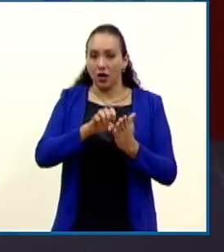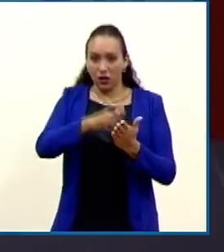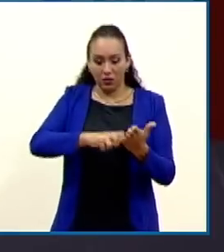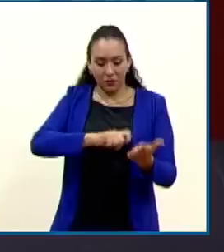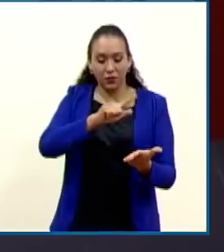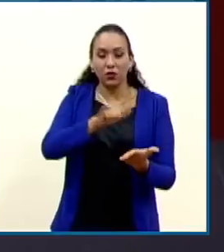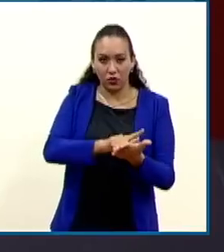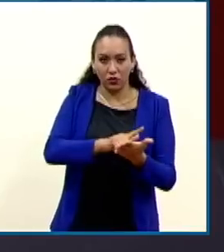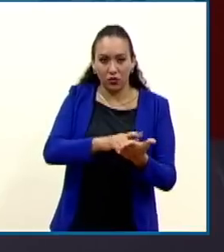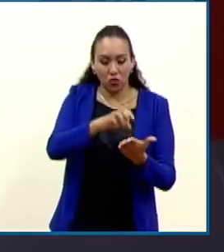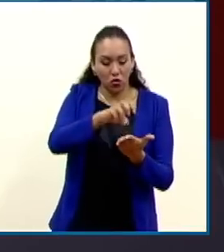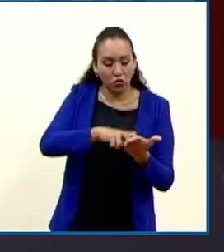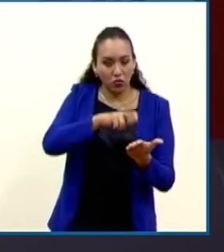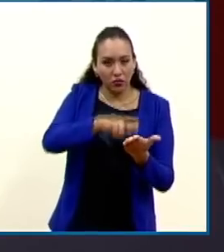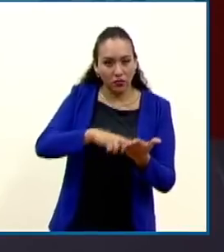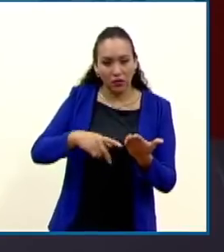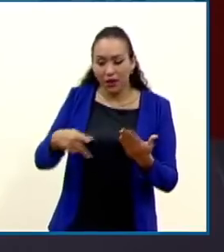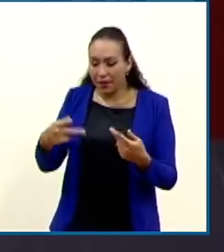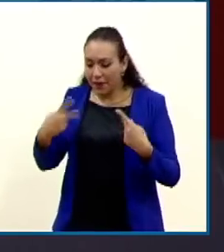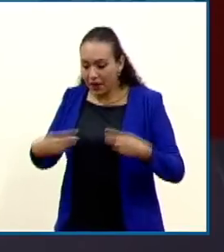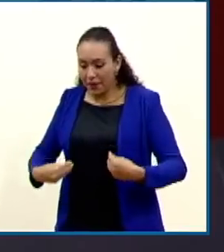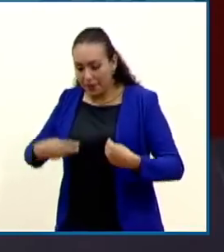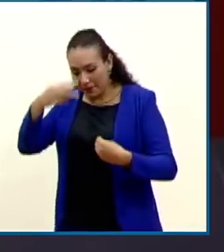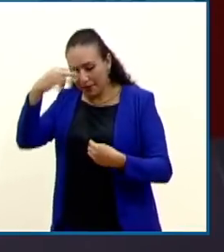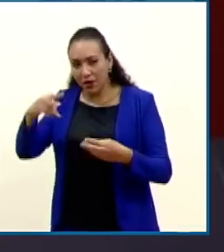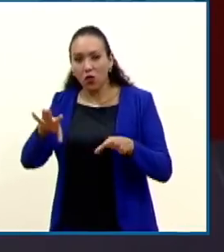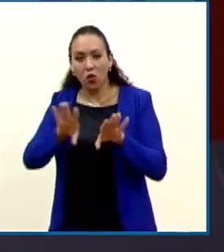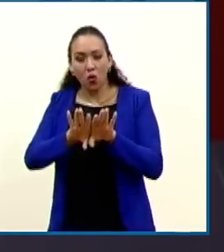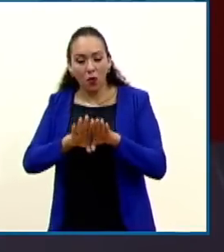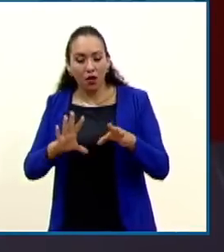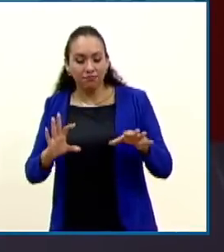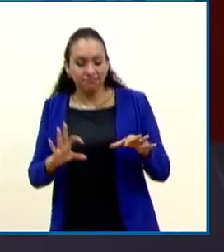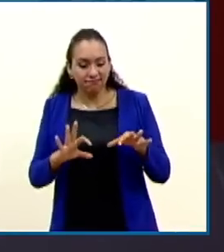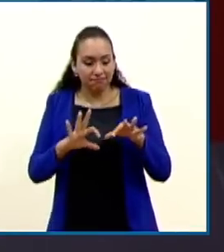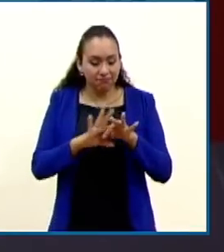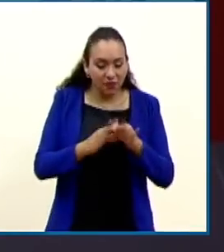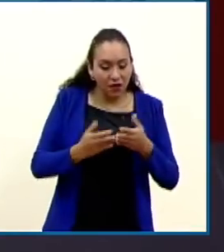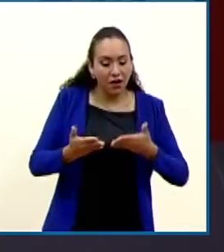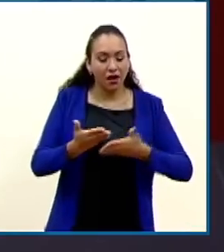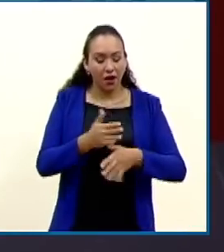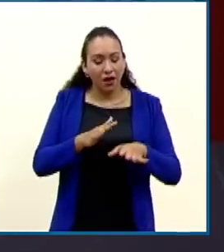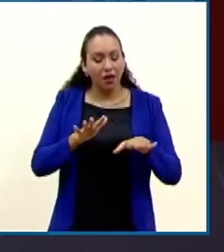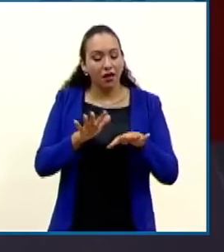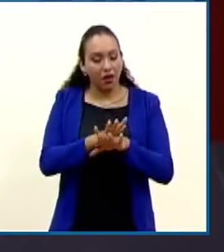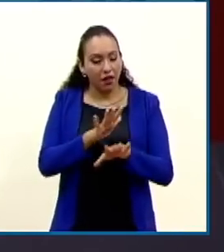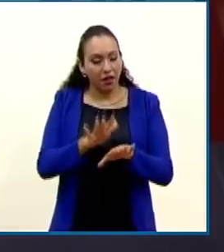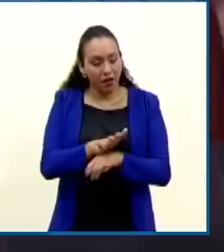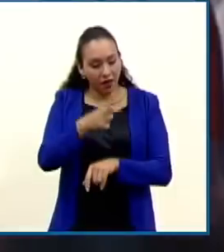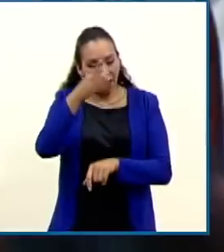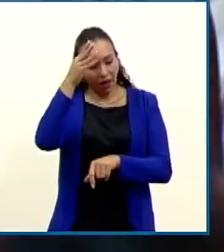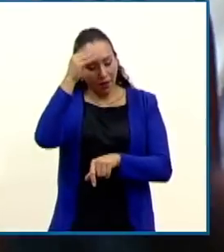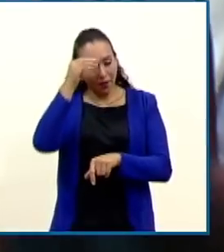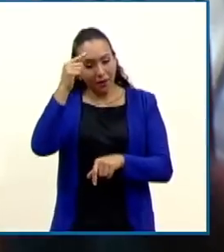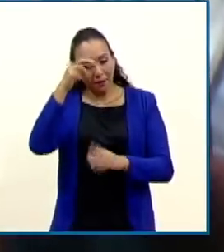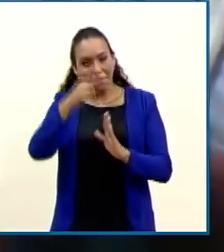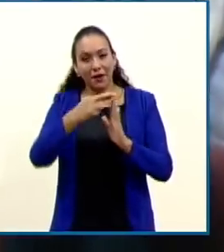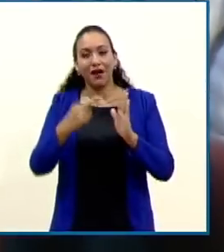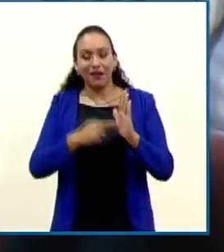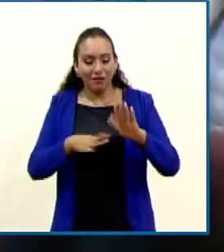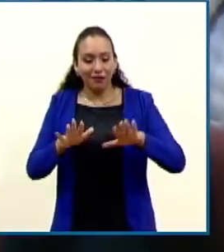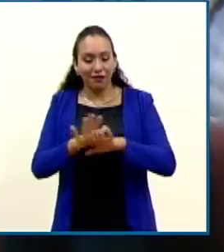texto vivo, dinámico, justamente permeable a las nuevas y emergentes reglas del